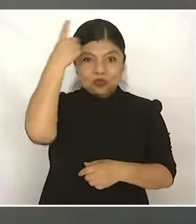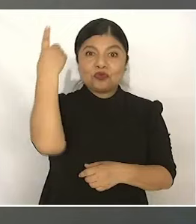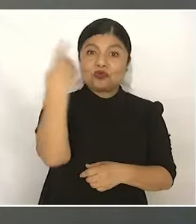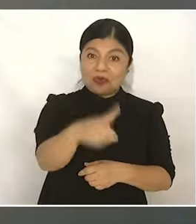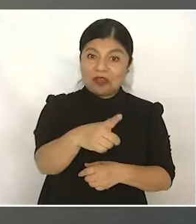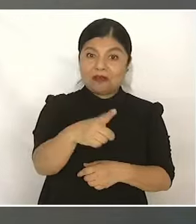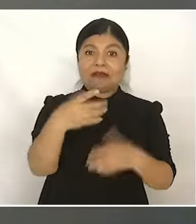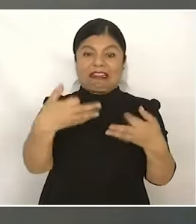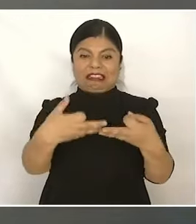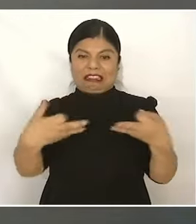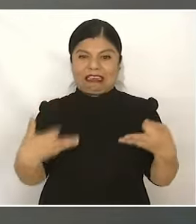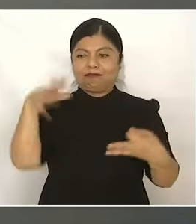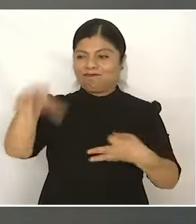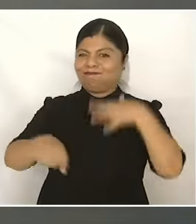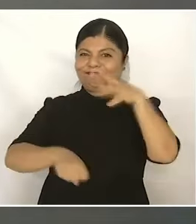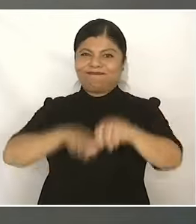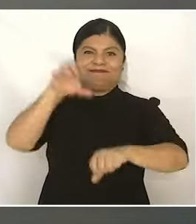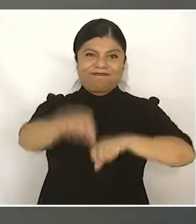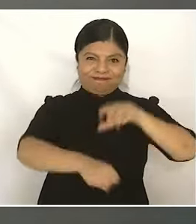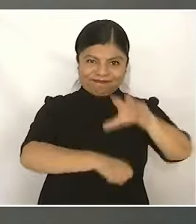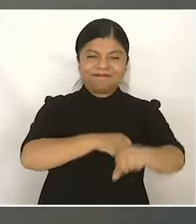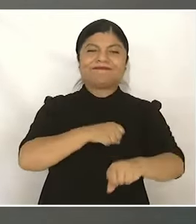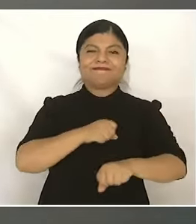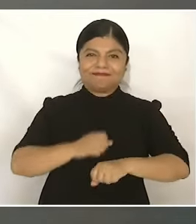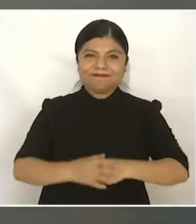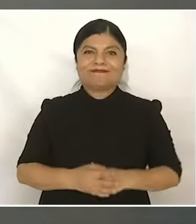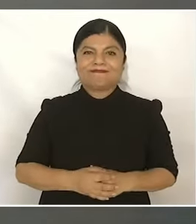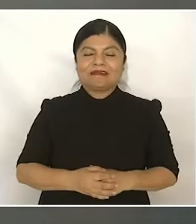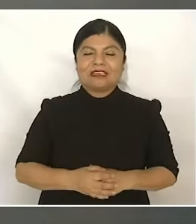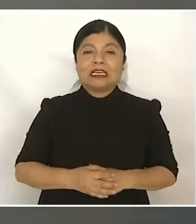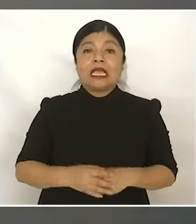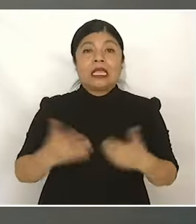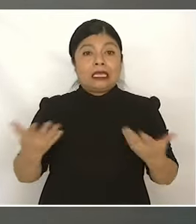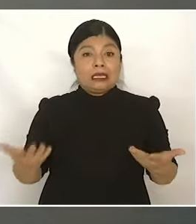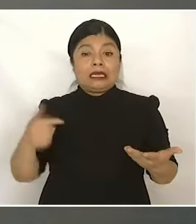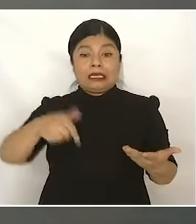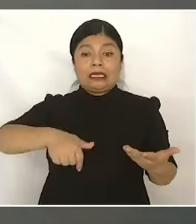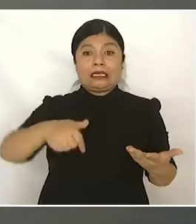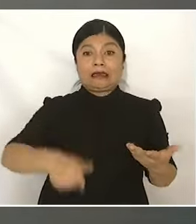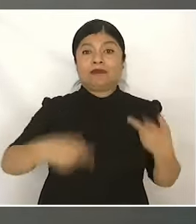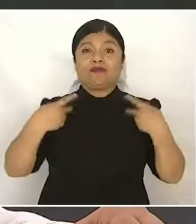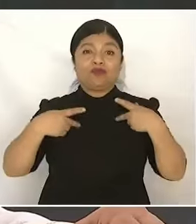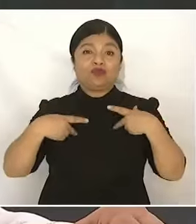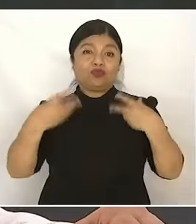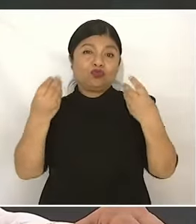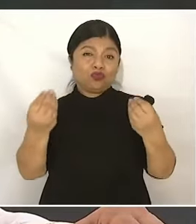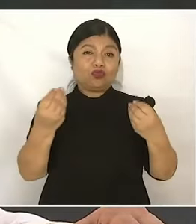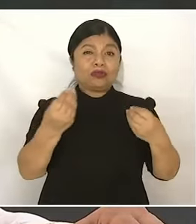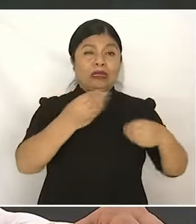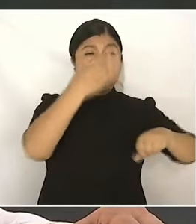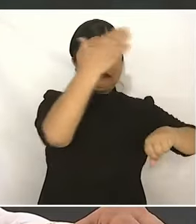yo, traían a los presos. Bueno, había esclavitud.